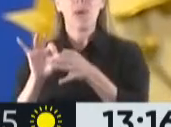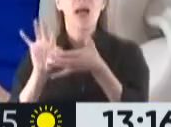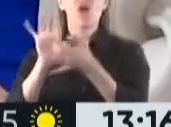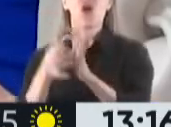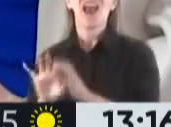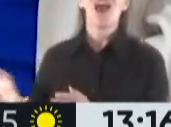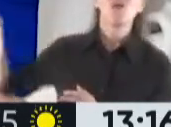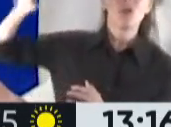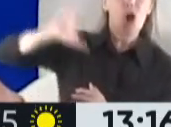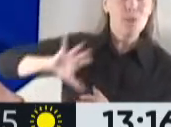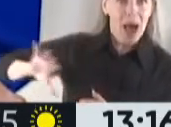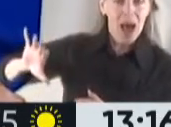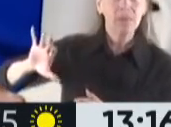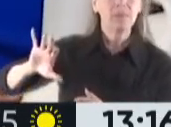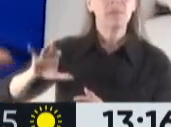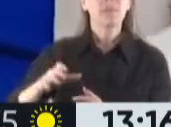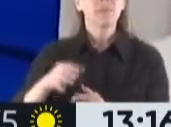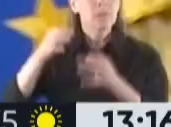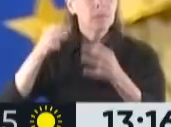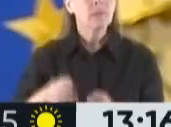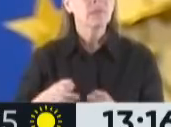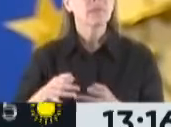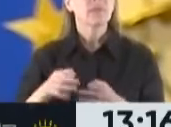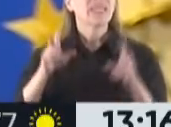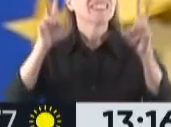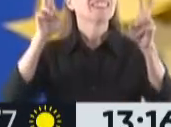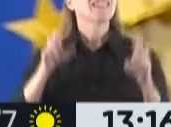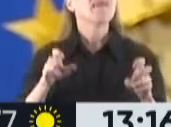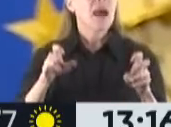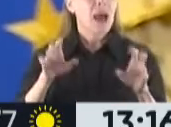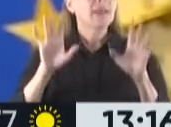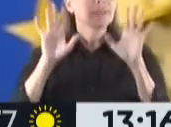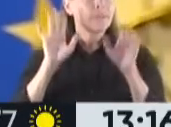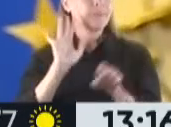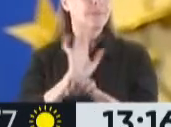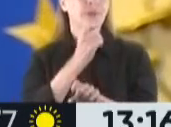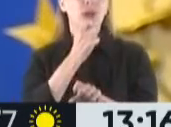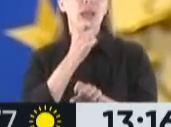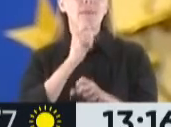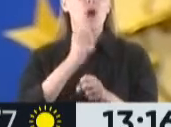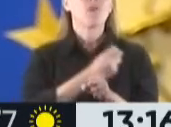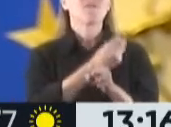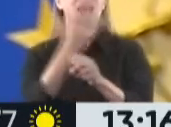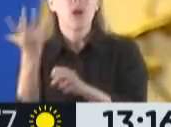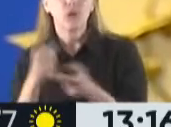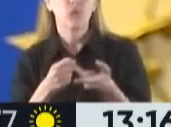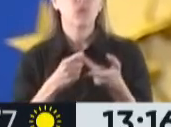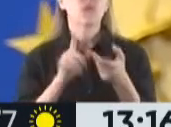puntualmente y los temas que tenemos pendientes como Mercosur y Unión